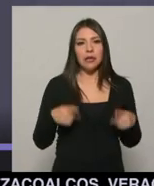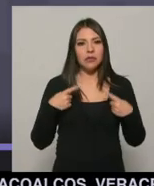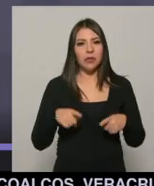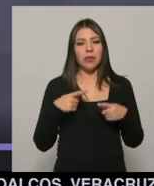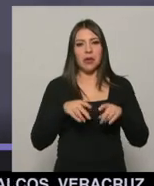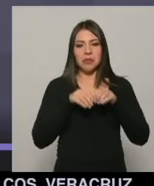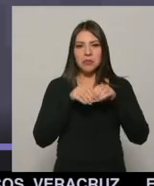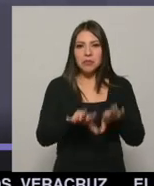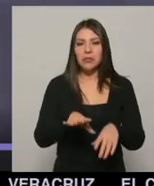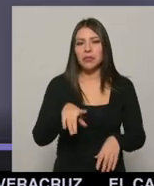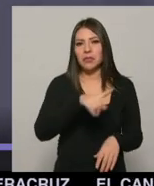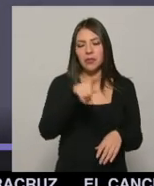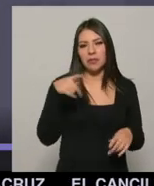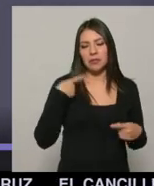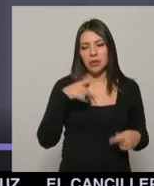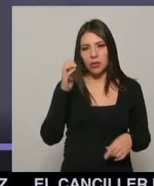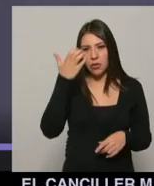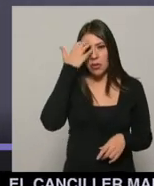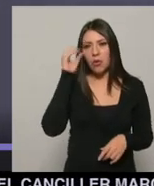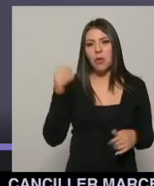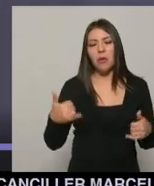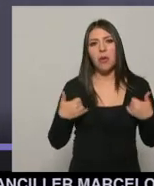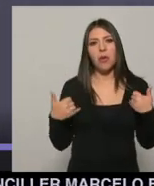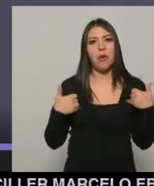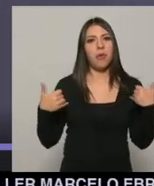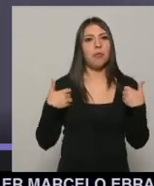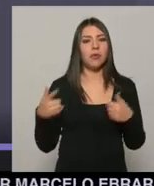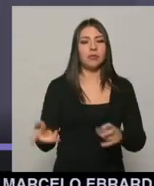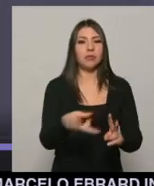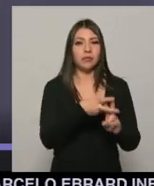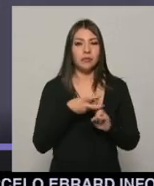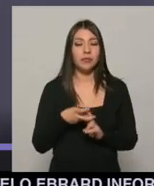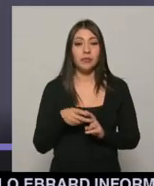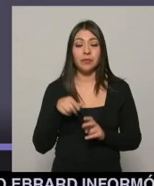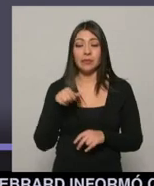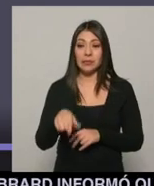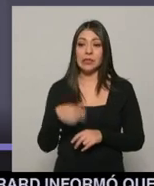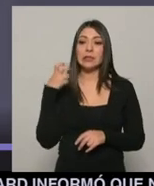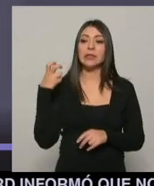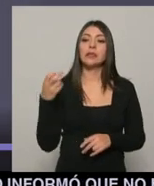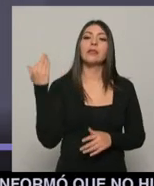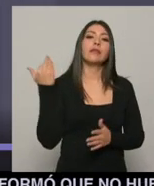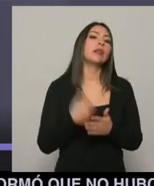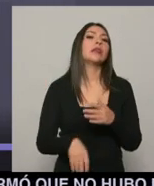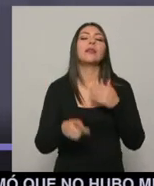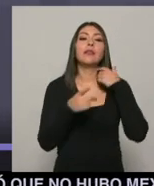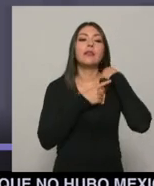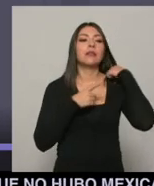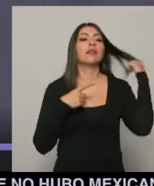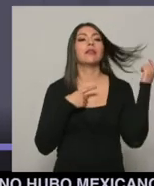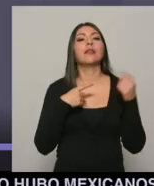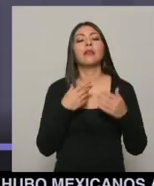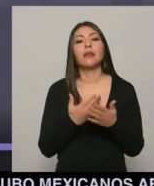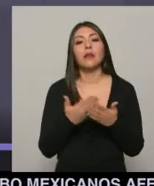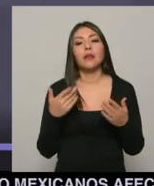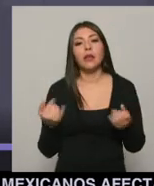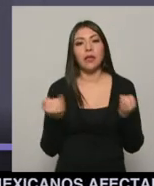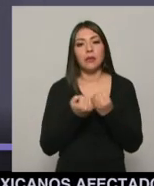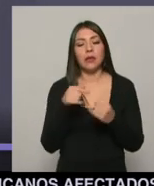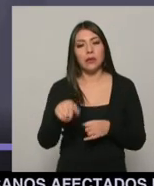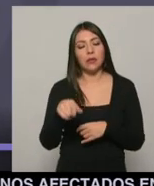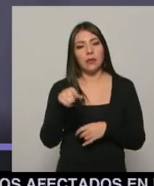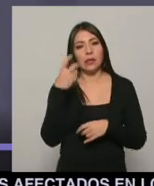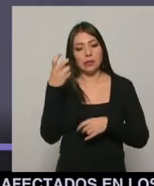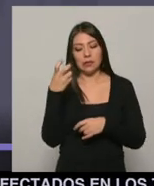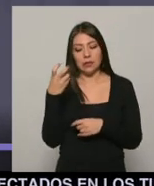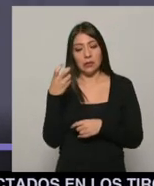también con jóvenes que secuestran. Creo que ese tema es la gran deuda y también está siendo un tema